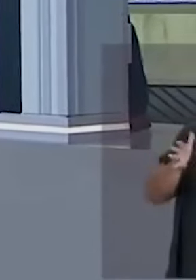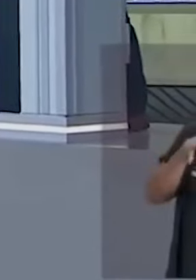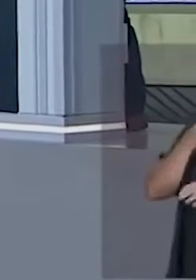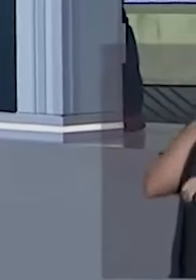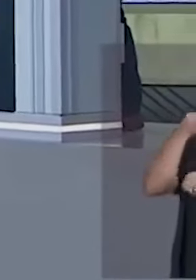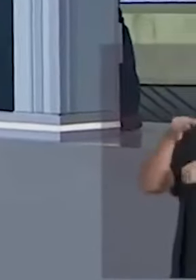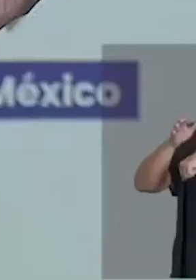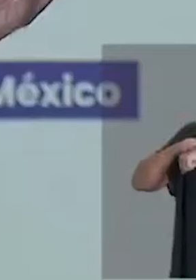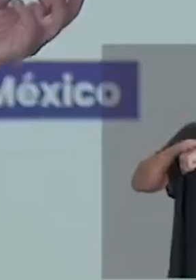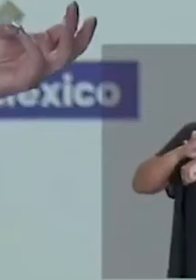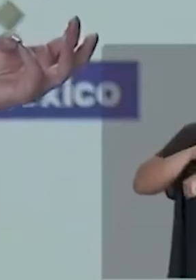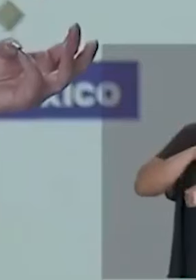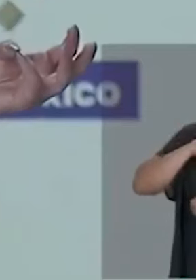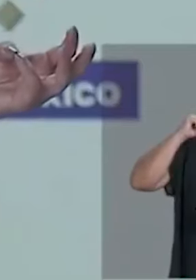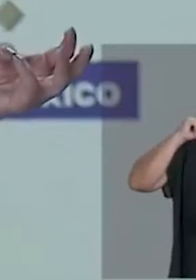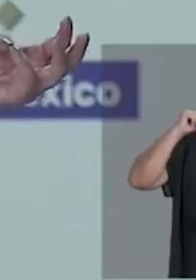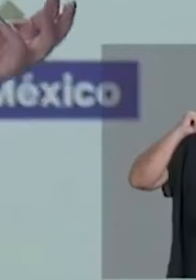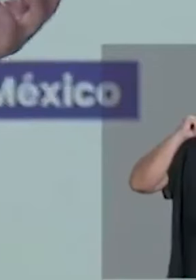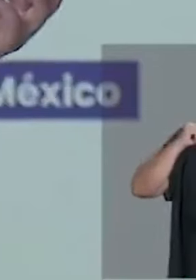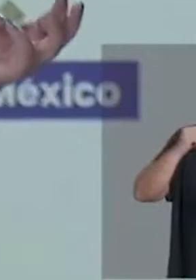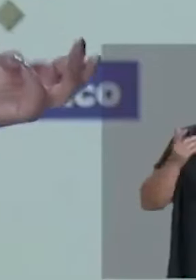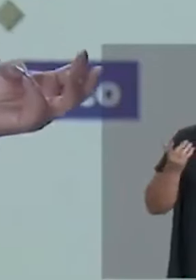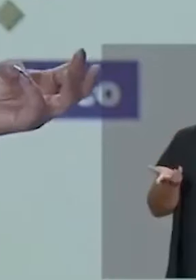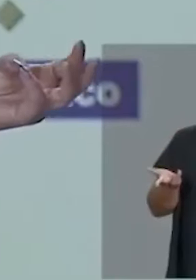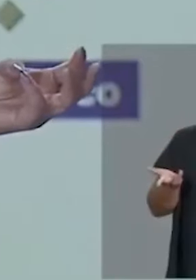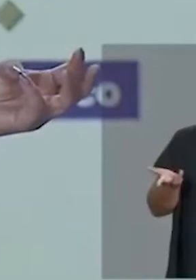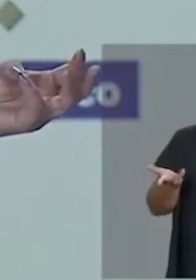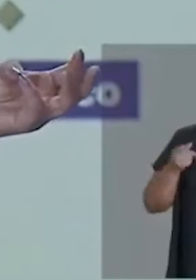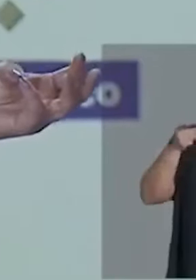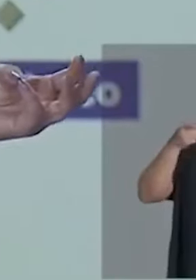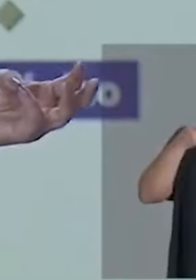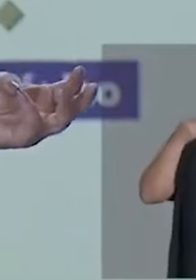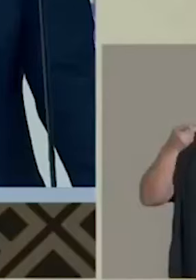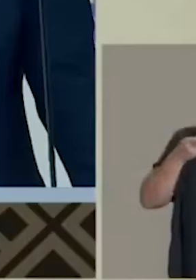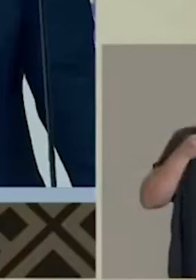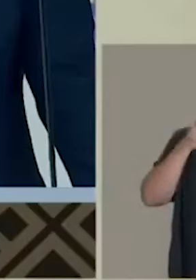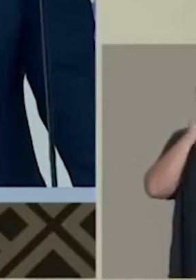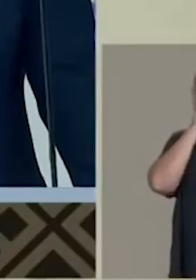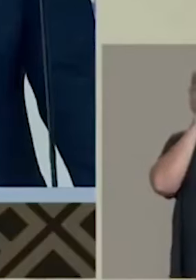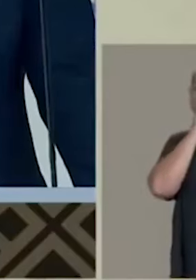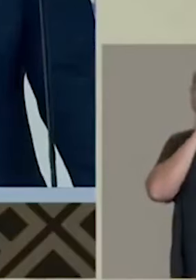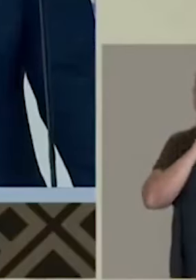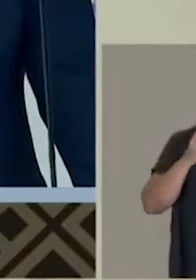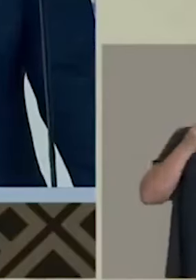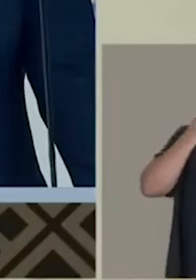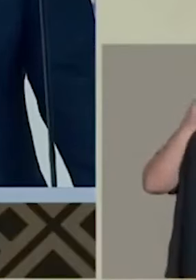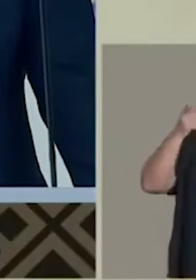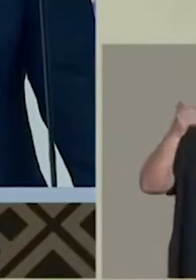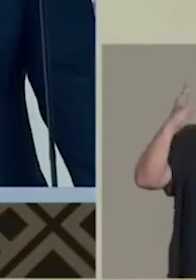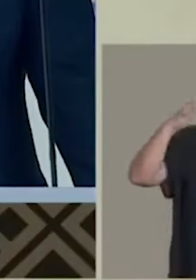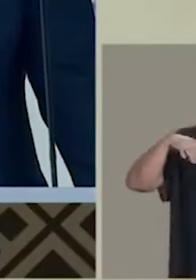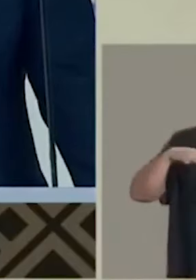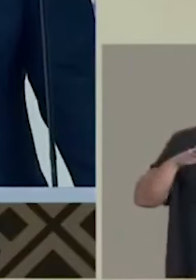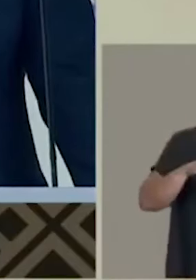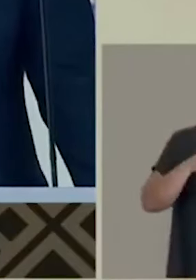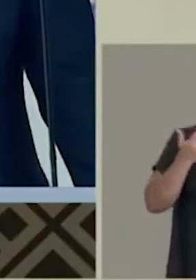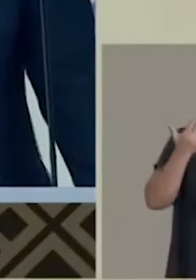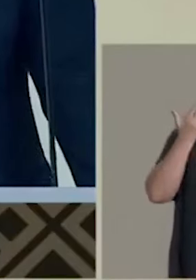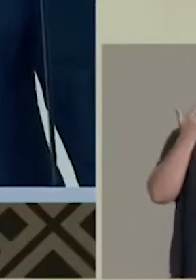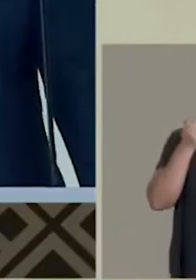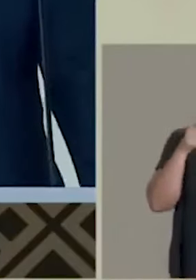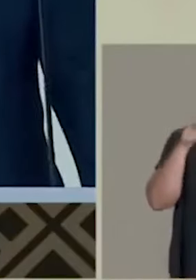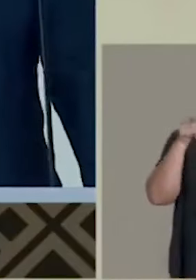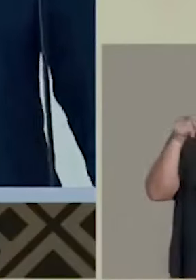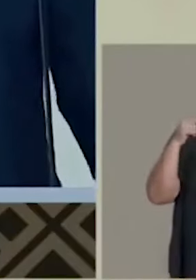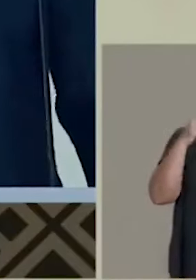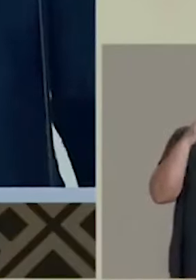las mentiras, se te cayó un colegio porque no aplicaste la protección civil. Se te cayó el metro por falta de mantenimiento.